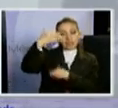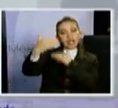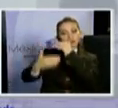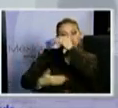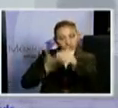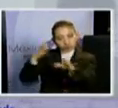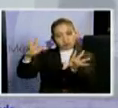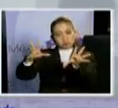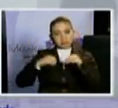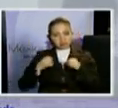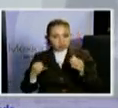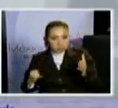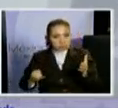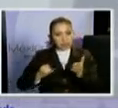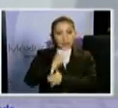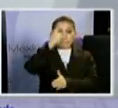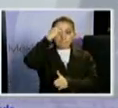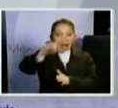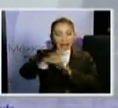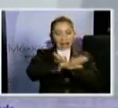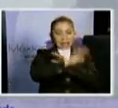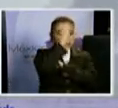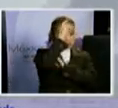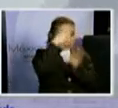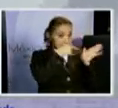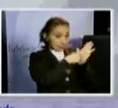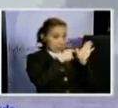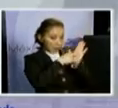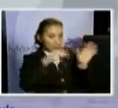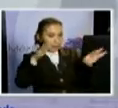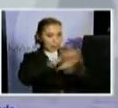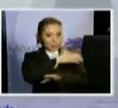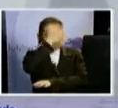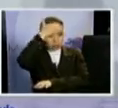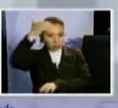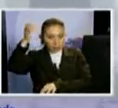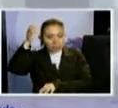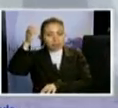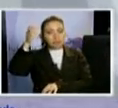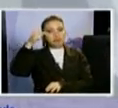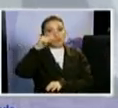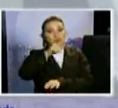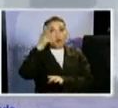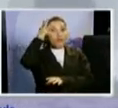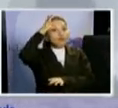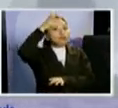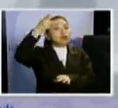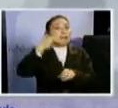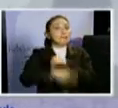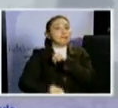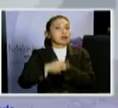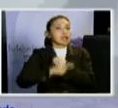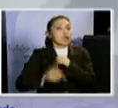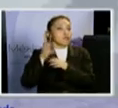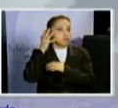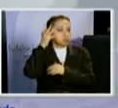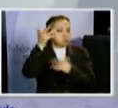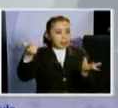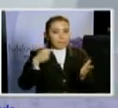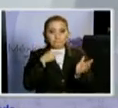de adopción de decisiones sobre una base científica del cambio climático, sus impactos y riesgos futuros.